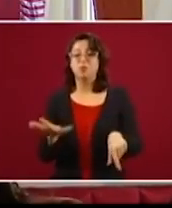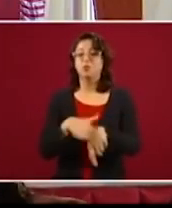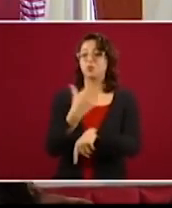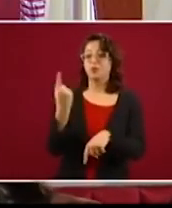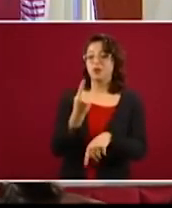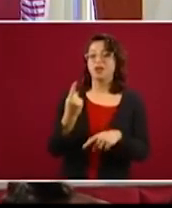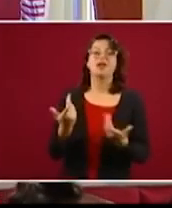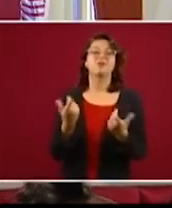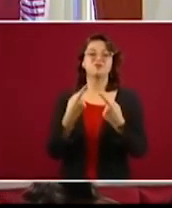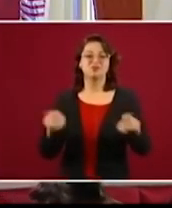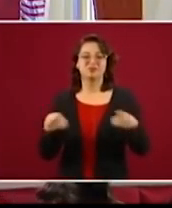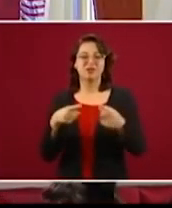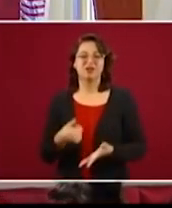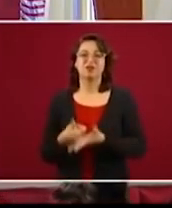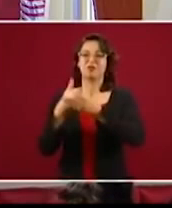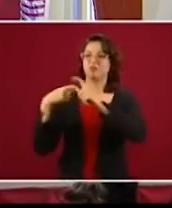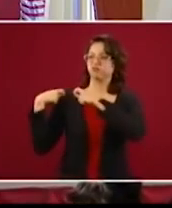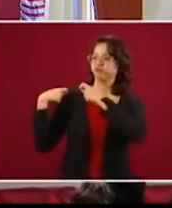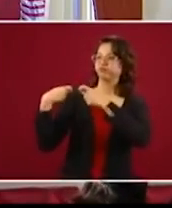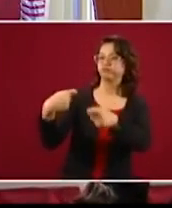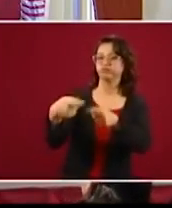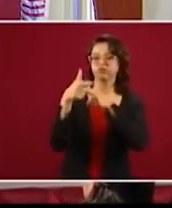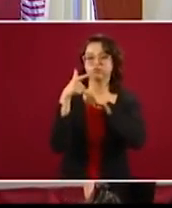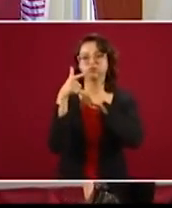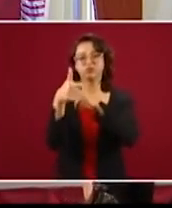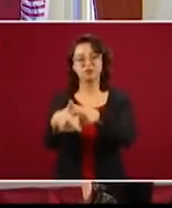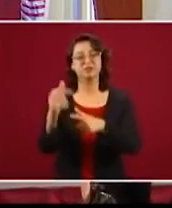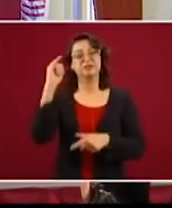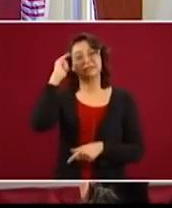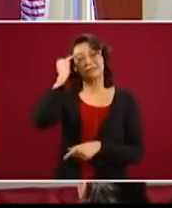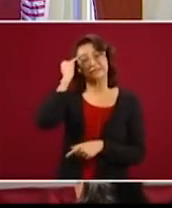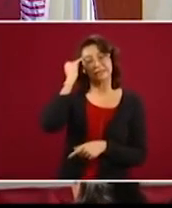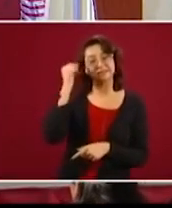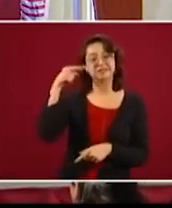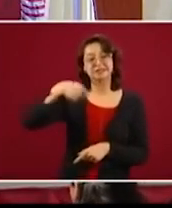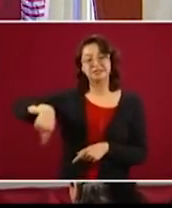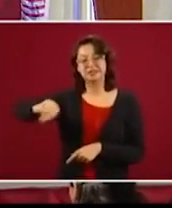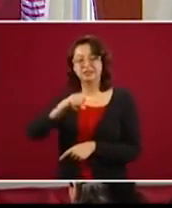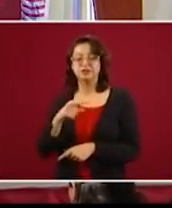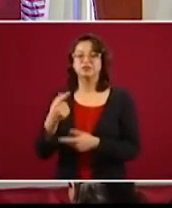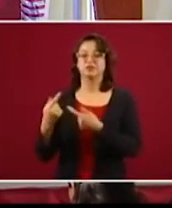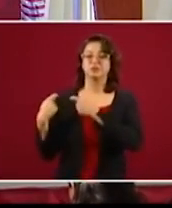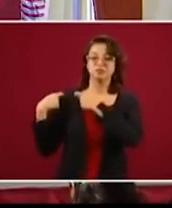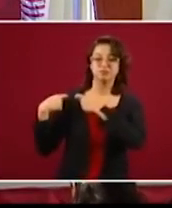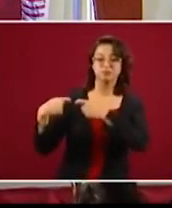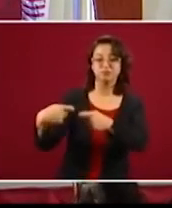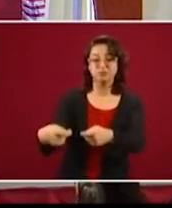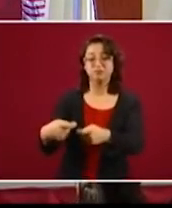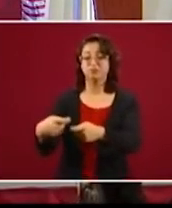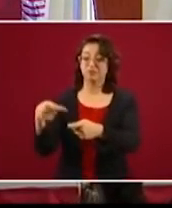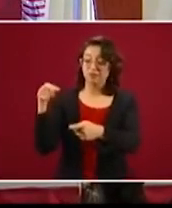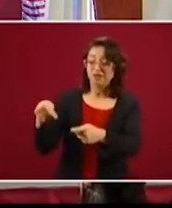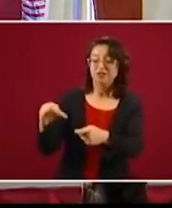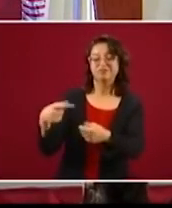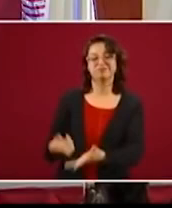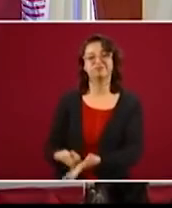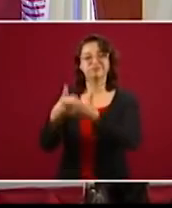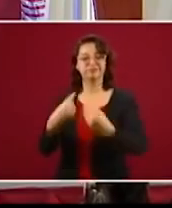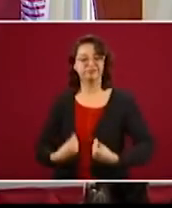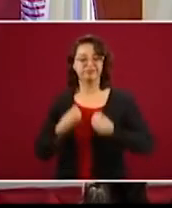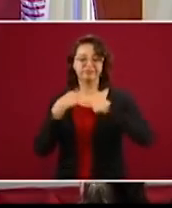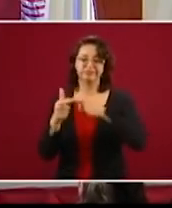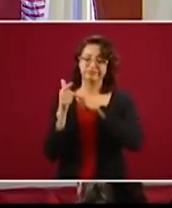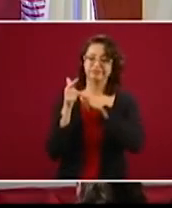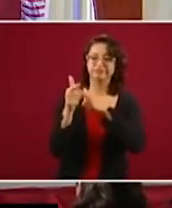del rito. A la usanza de los pueblos indígenas, el rito permite la continuidad de la vida. Y esa es nuestra